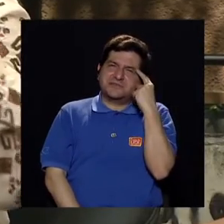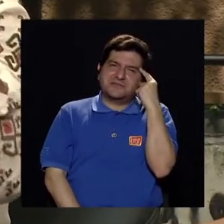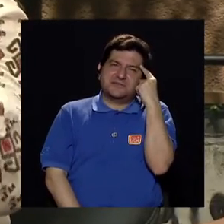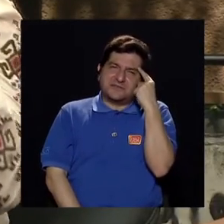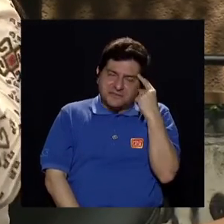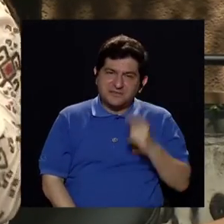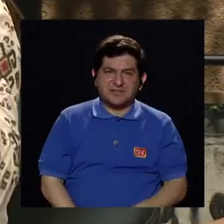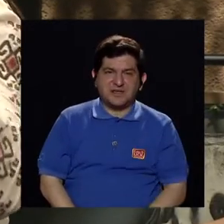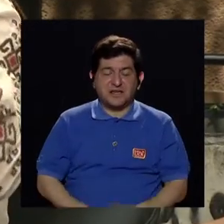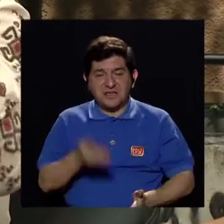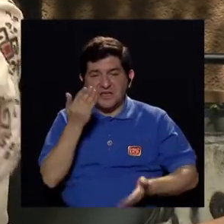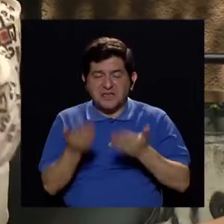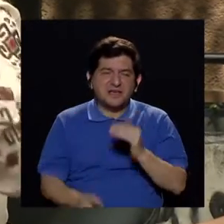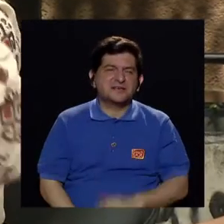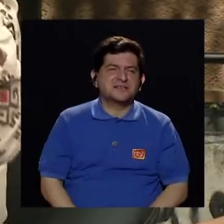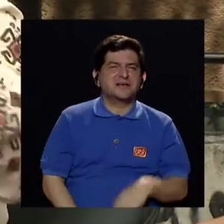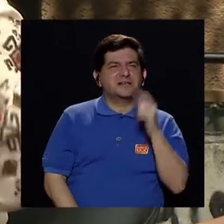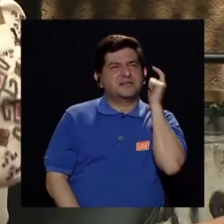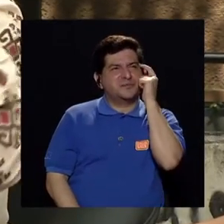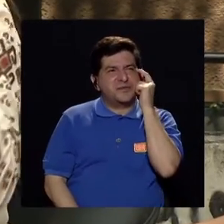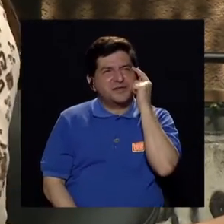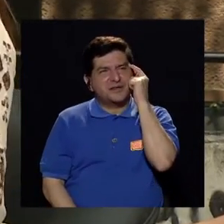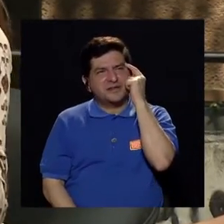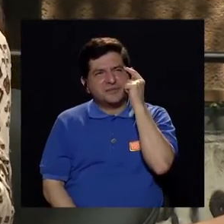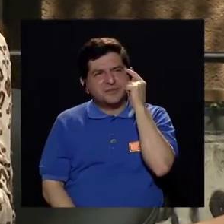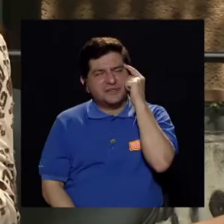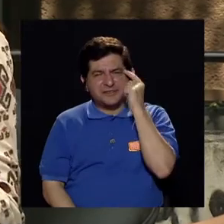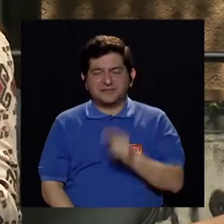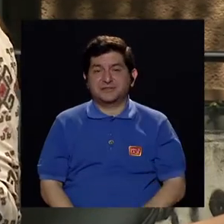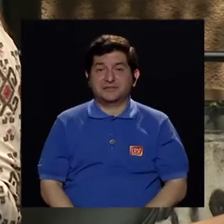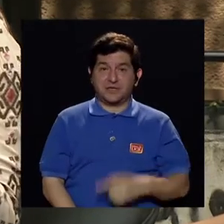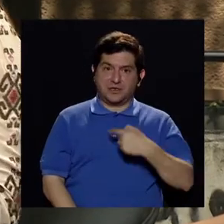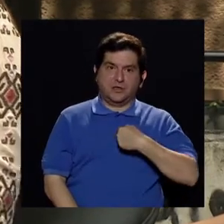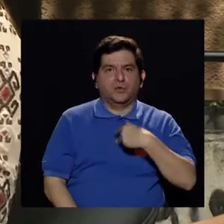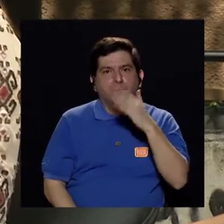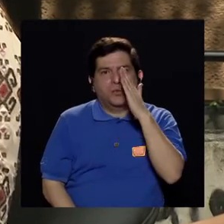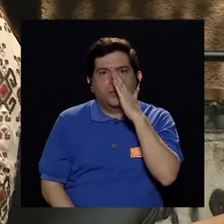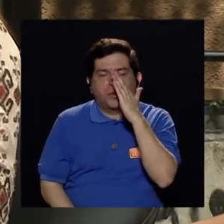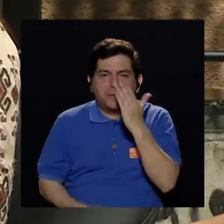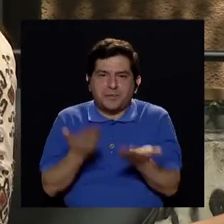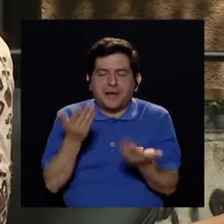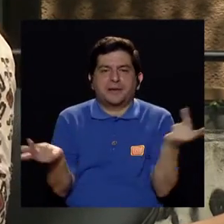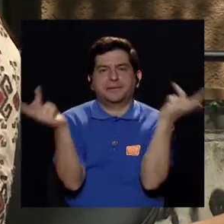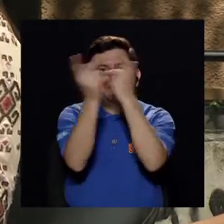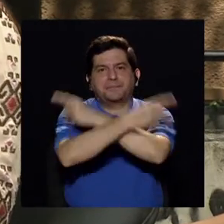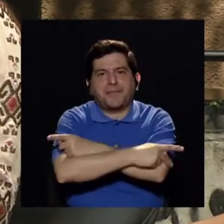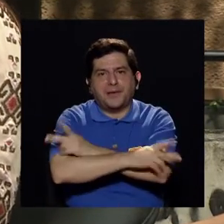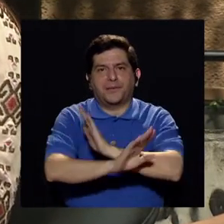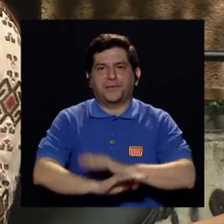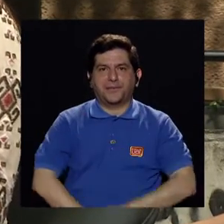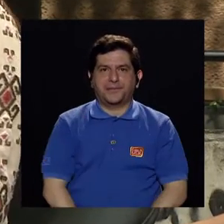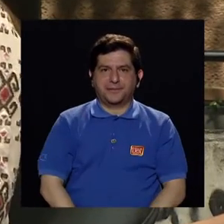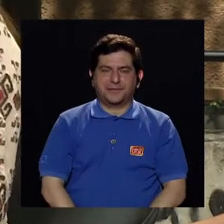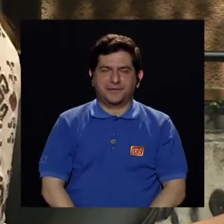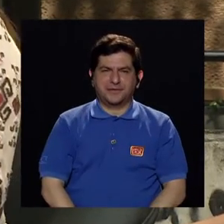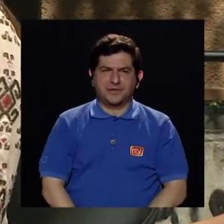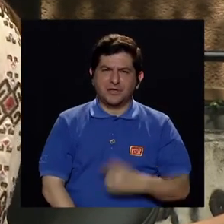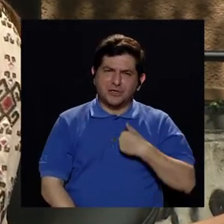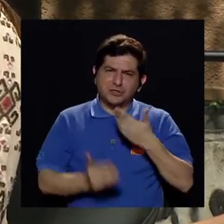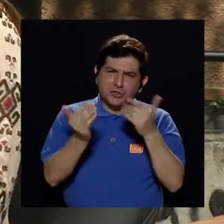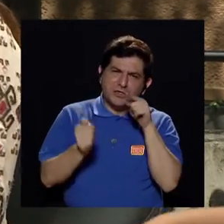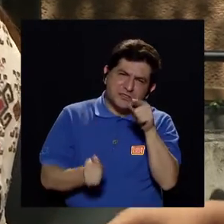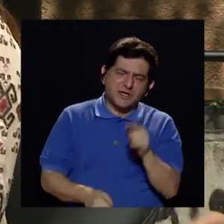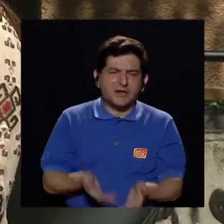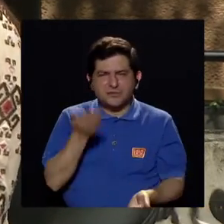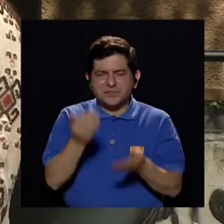mucho y siempre se nos da mucho y damos vuelta y vuelta, y cuando se trata de mamás me imagino que es peor el asunto, claro, ¿verdad? Y me gustaría